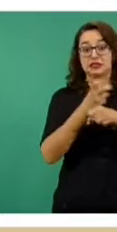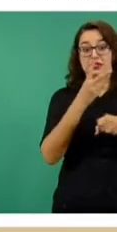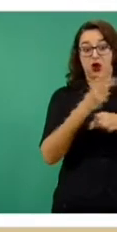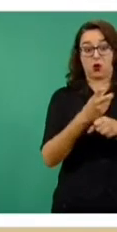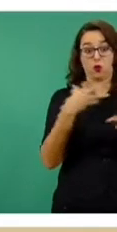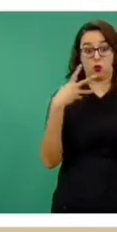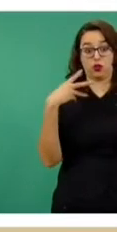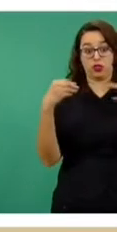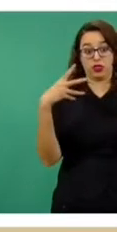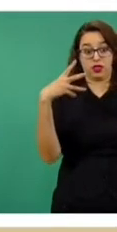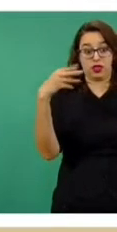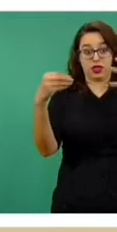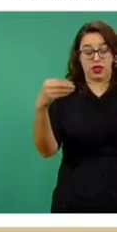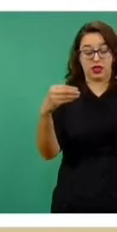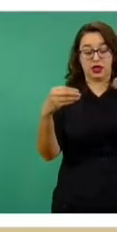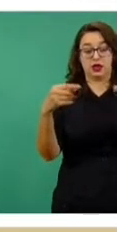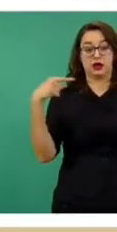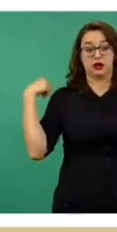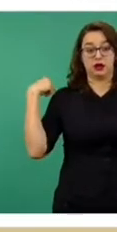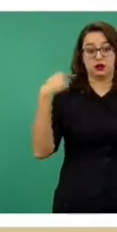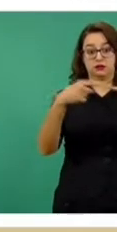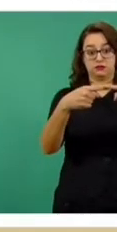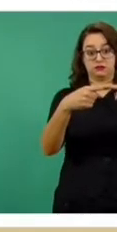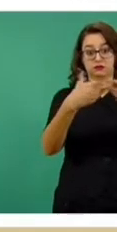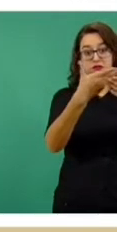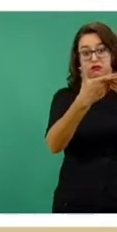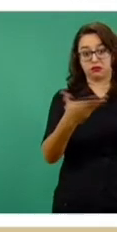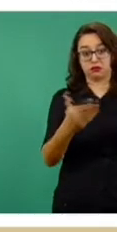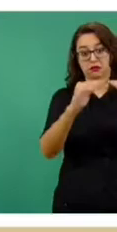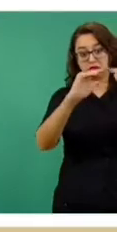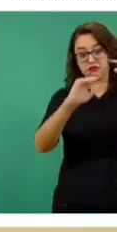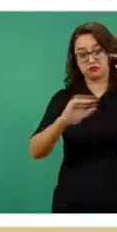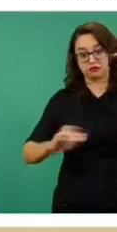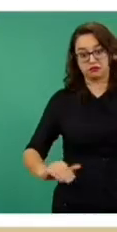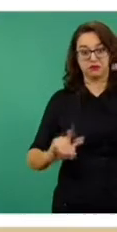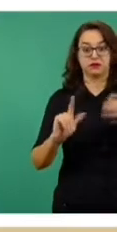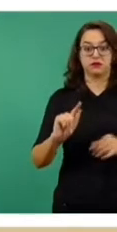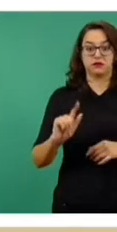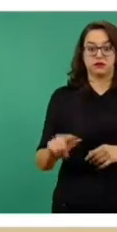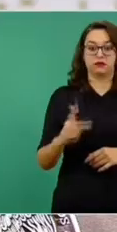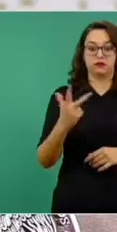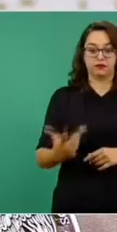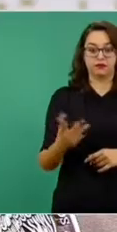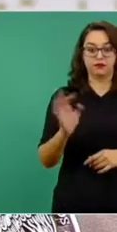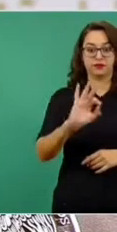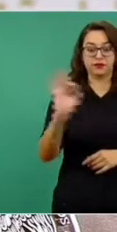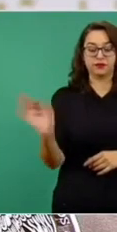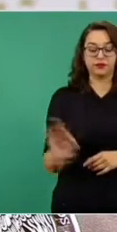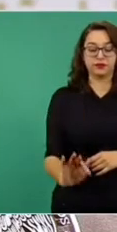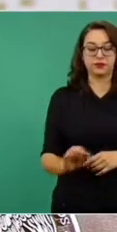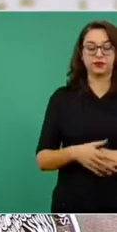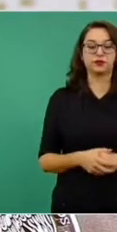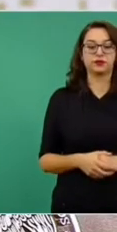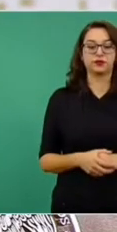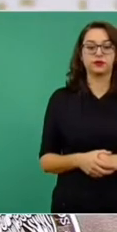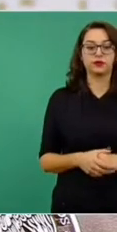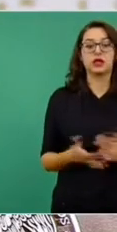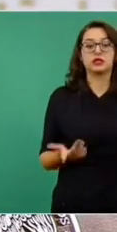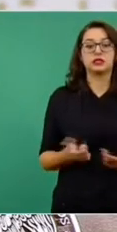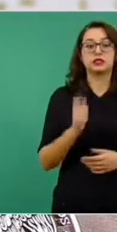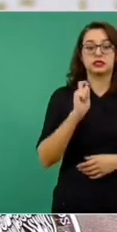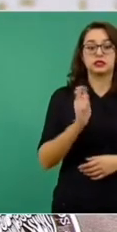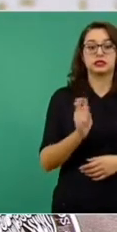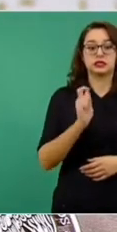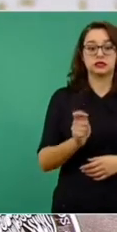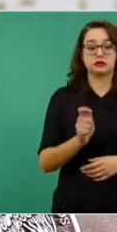en la primera semana de este año y hasta el momento es una reducción del 78 por ciento solamente una cuarta parte de las